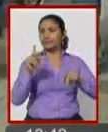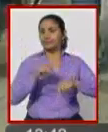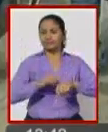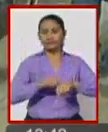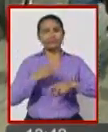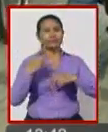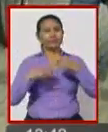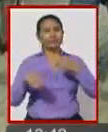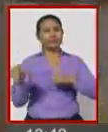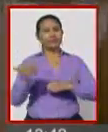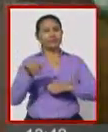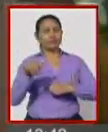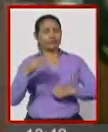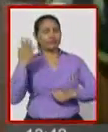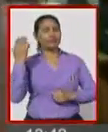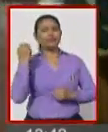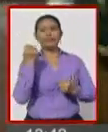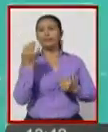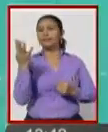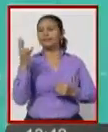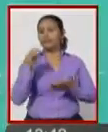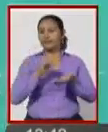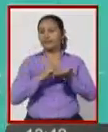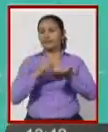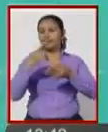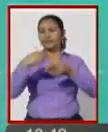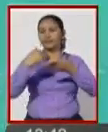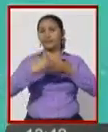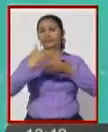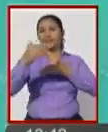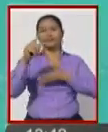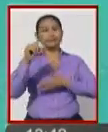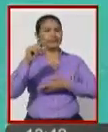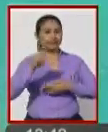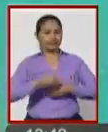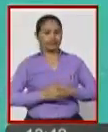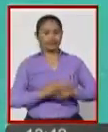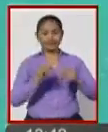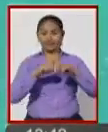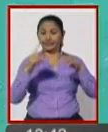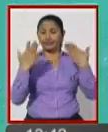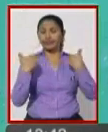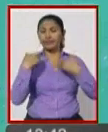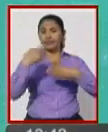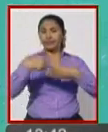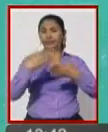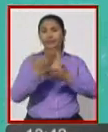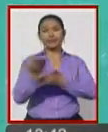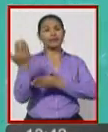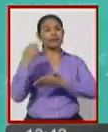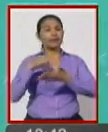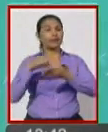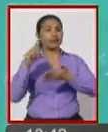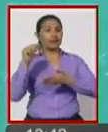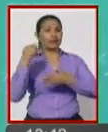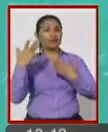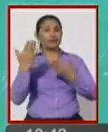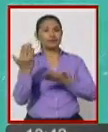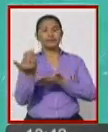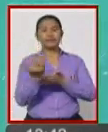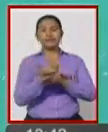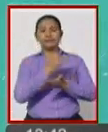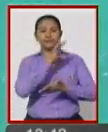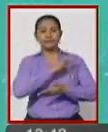vez esta situación? Yo creo que sí, habemos varios que nos hemos registrado después del 20. Pero ya los que registraron antes del 20, sí ya están cobrando,